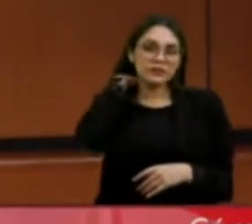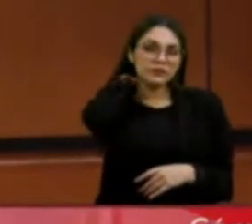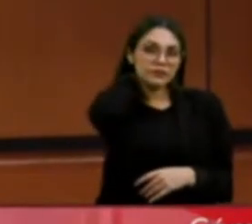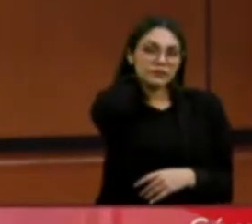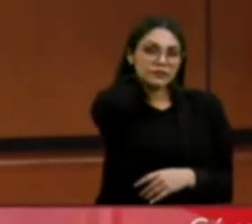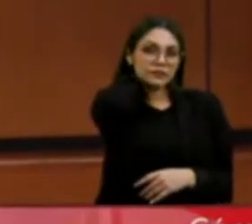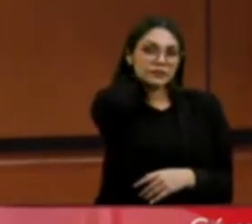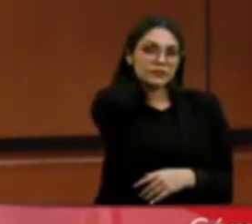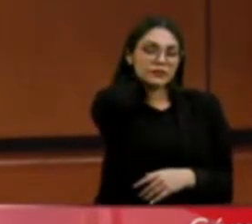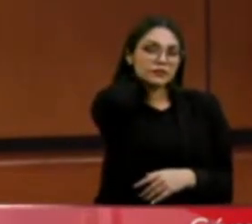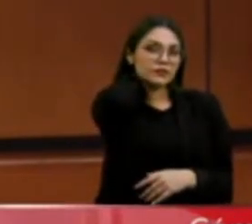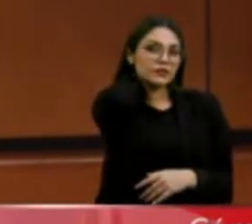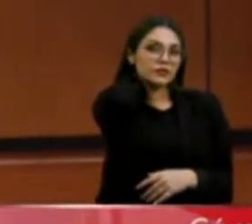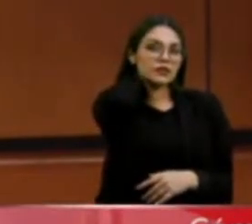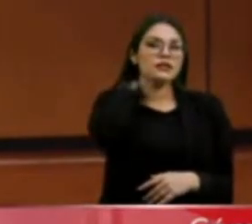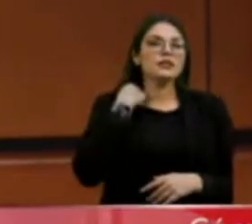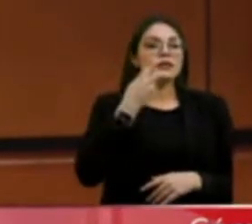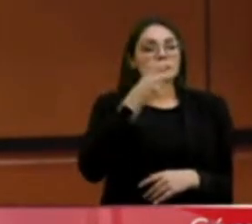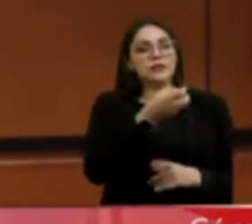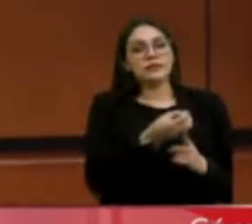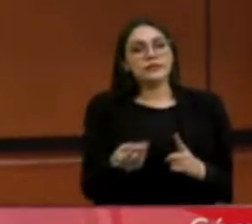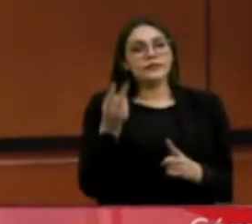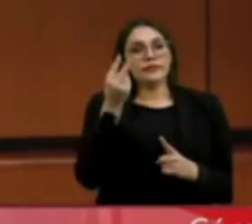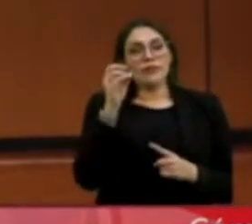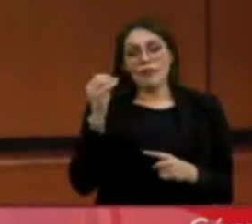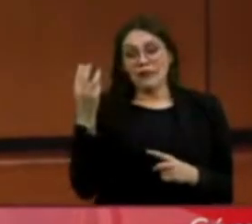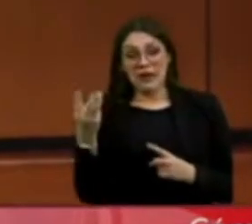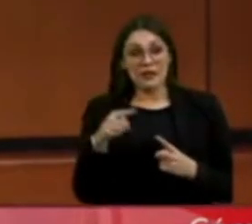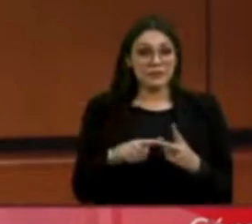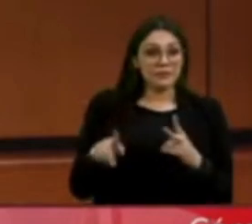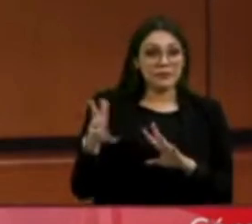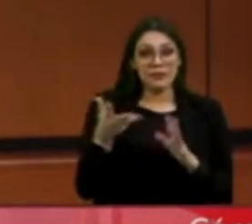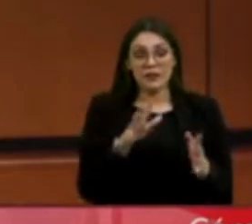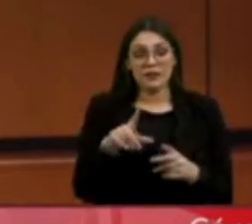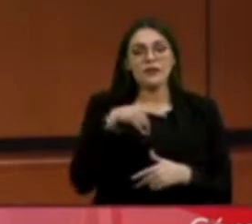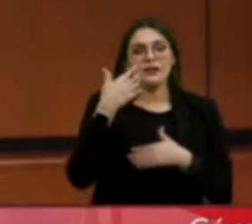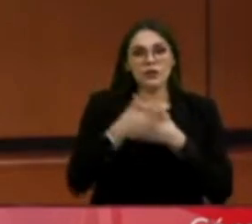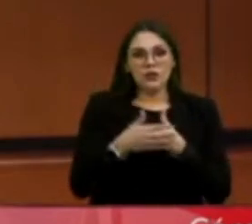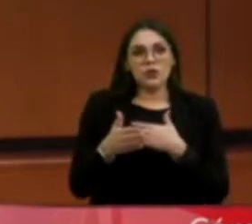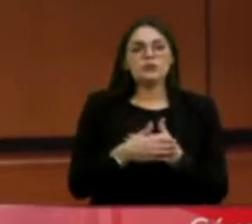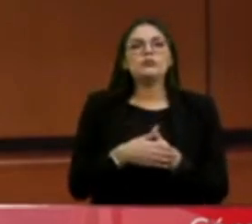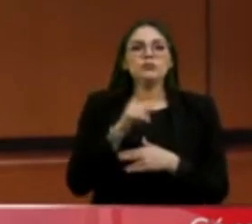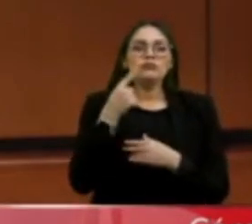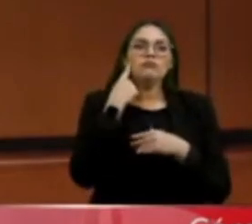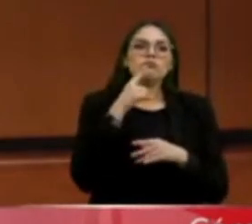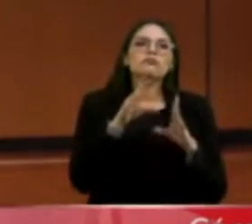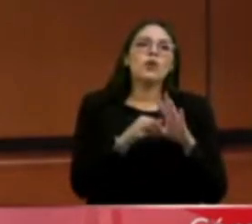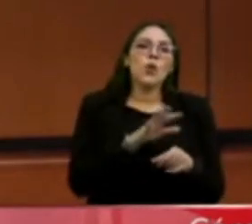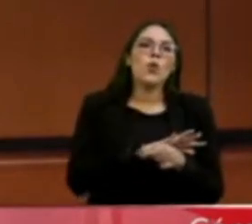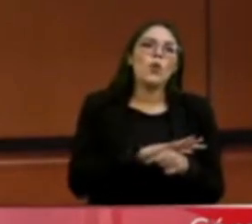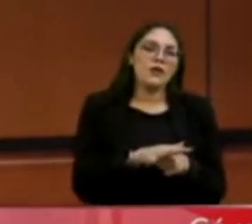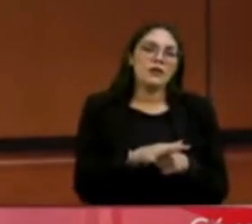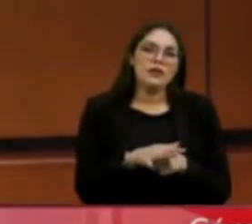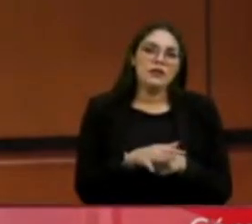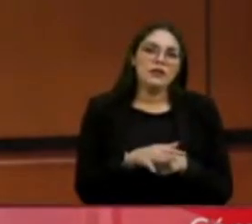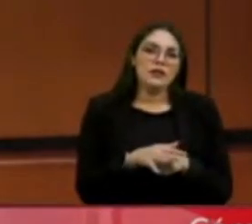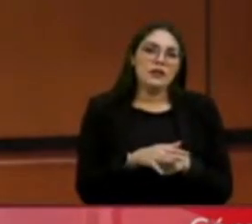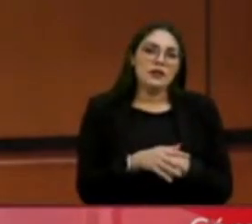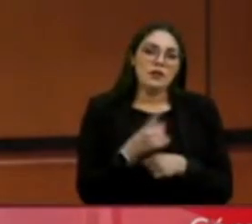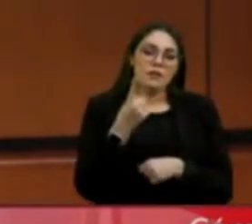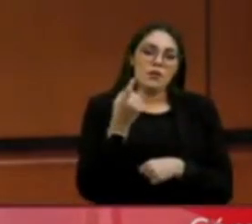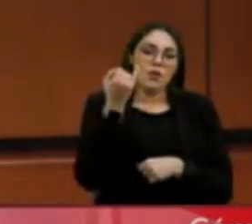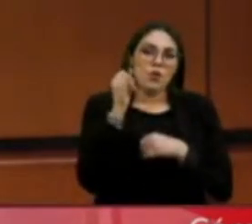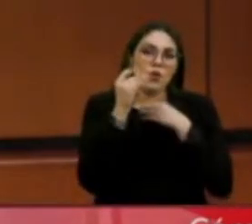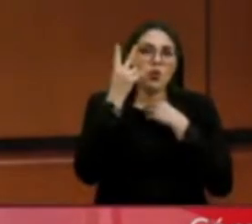de esos mejores, 2 o 3 irán al proceso de elección el primer domingo, 1 de junio